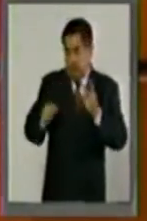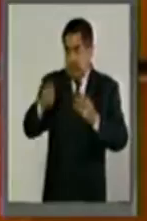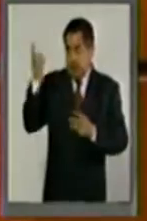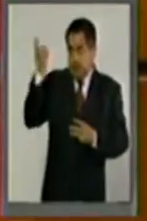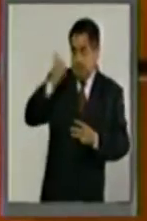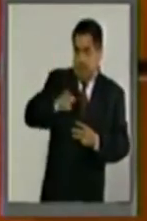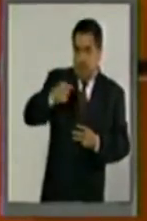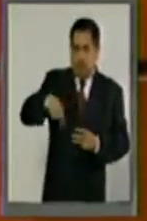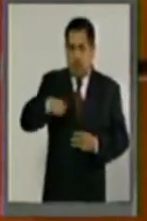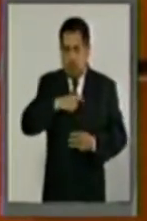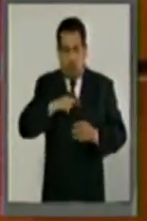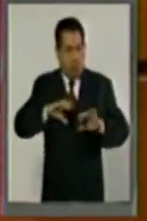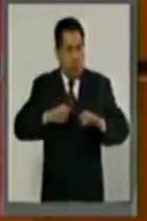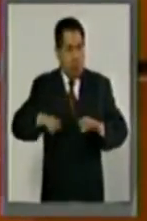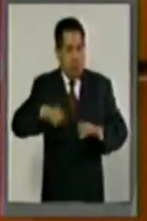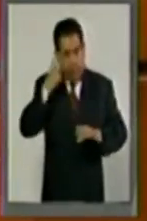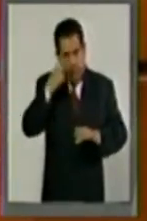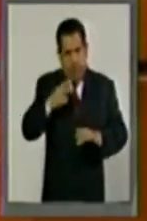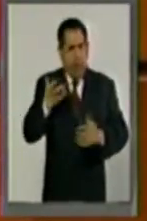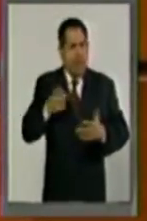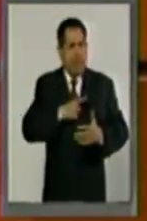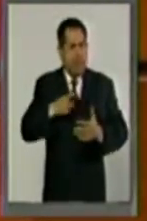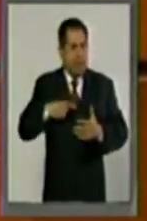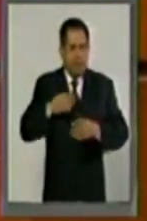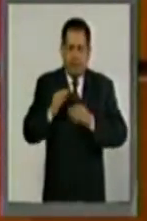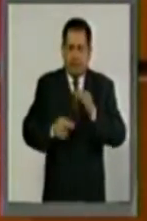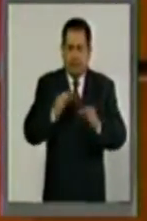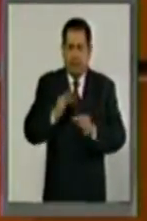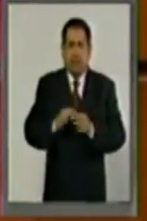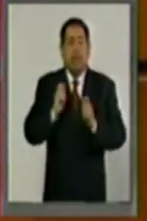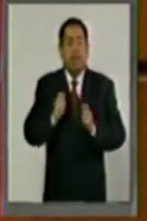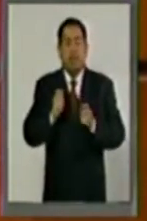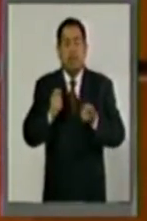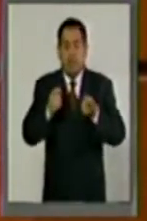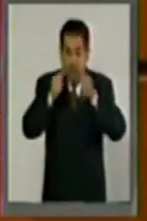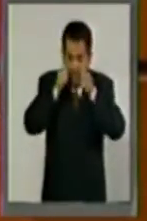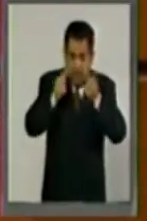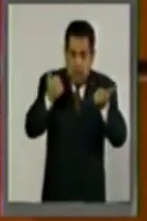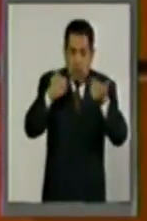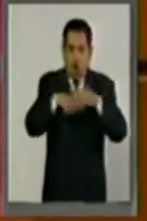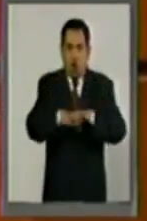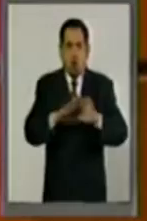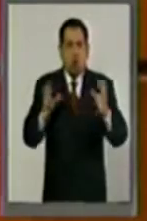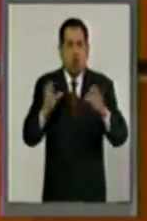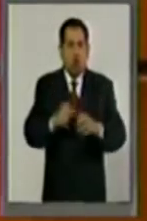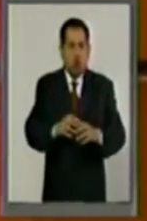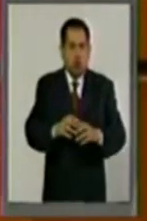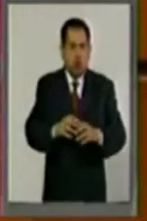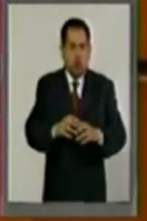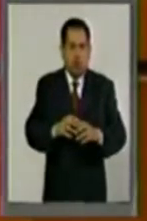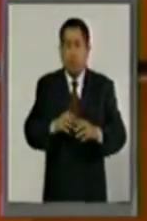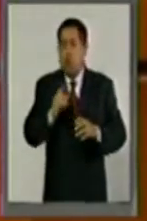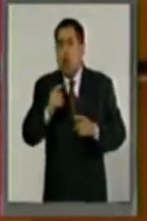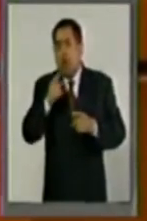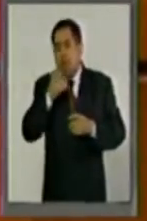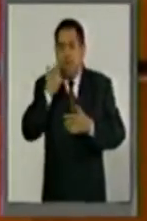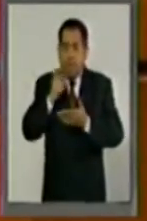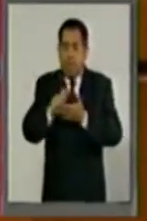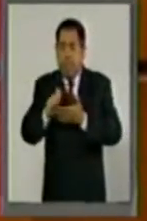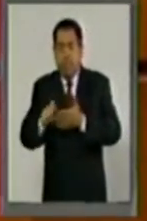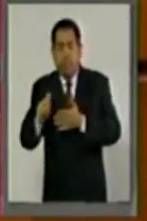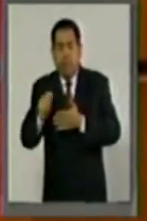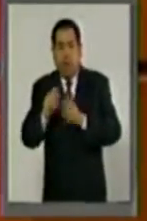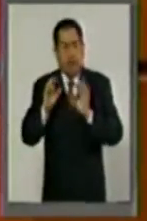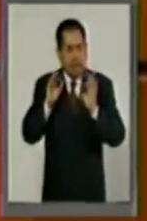Estado mexicano el llevar a la práctica el principio de inclusión más allá de una mera opción técnica, al fin